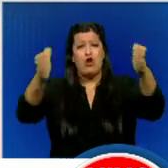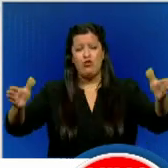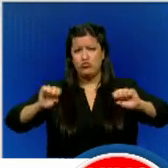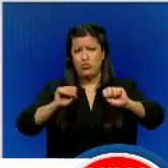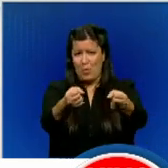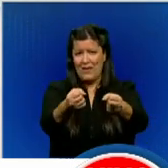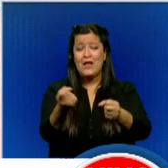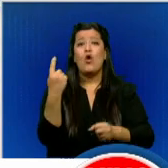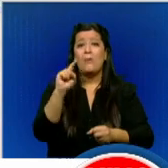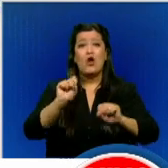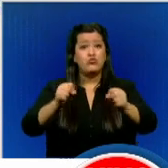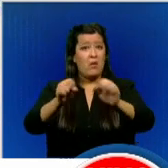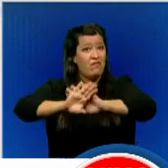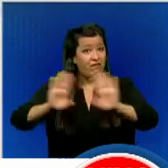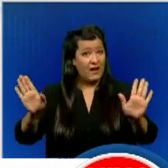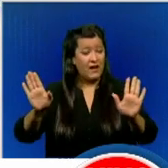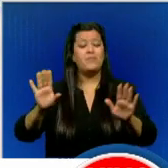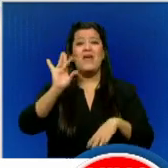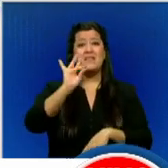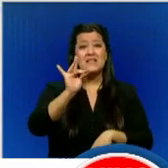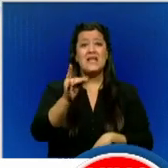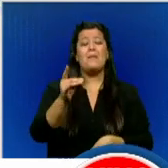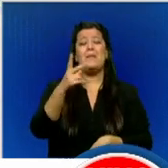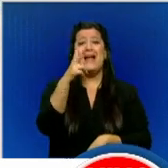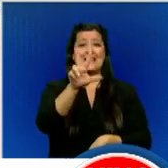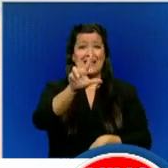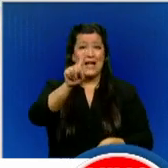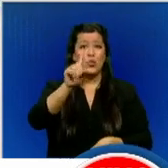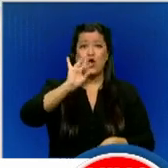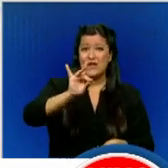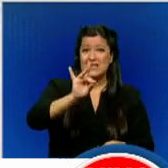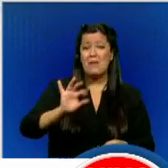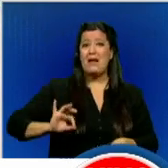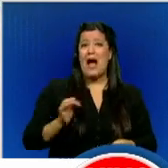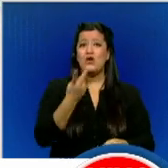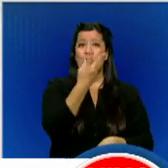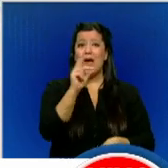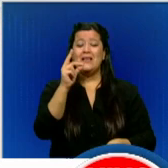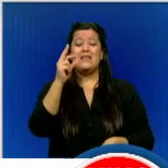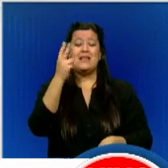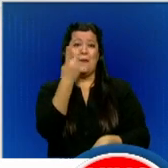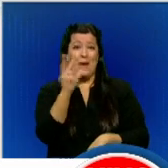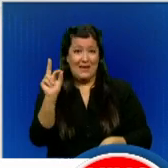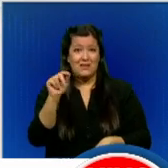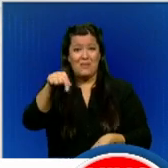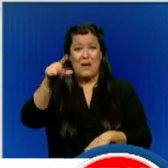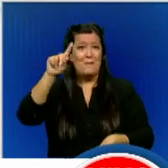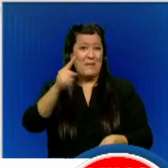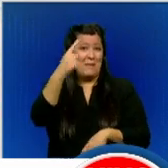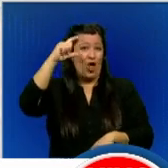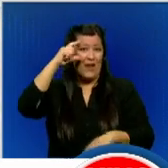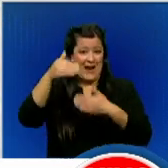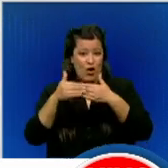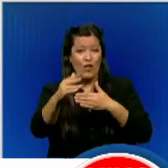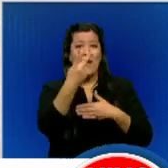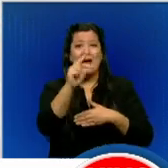finalizada esa suspensión en diciembre el 31 de diciembre del año 2020 a partir del primero de enero de este año rige de